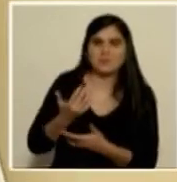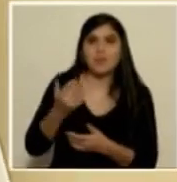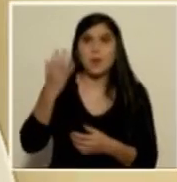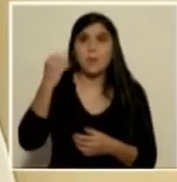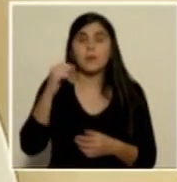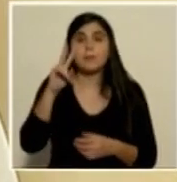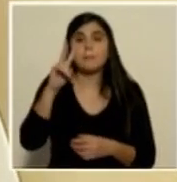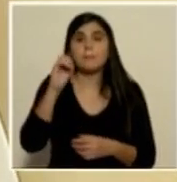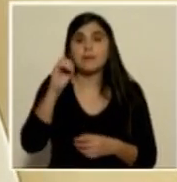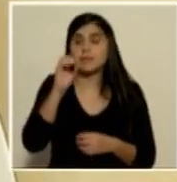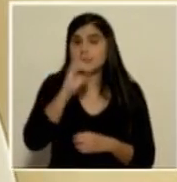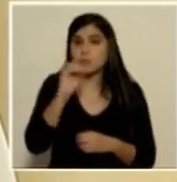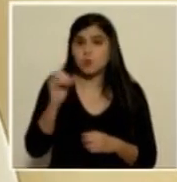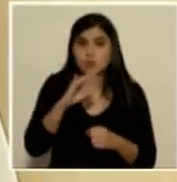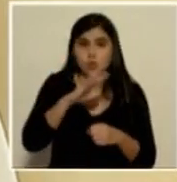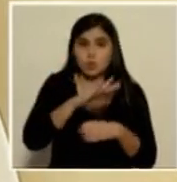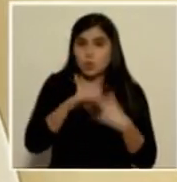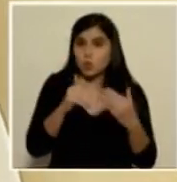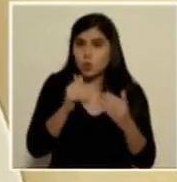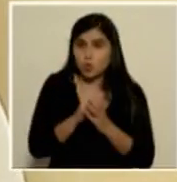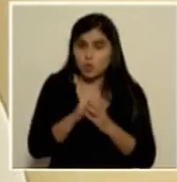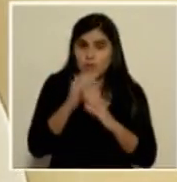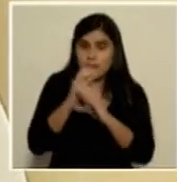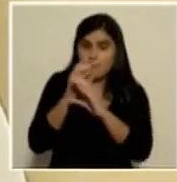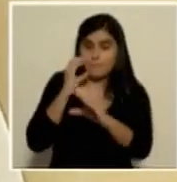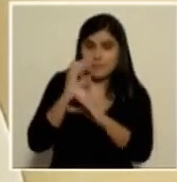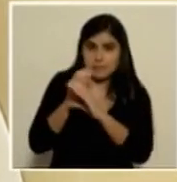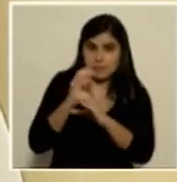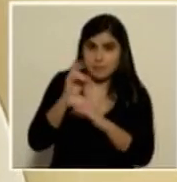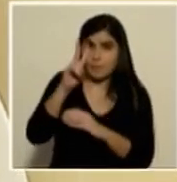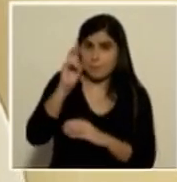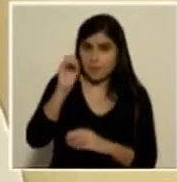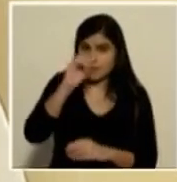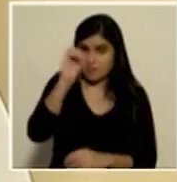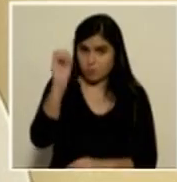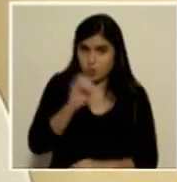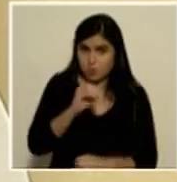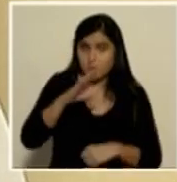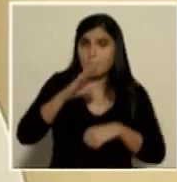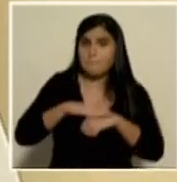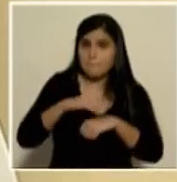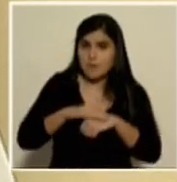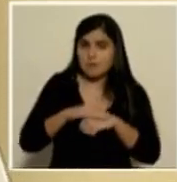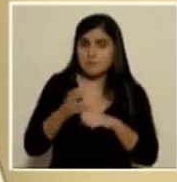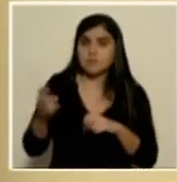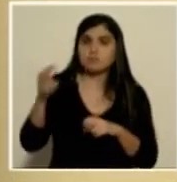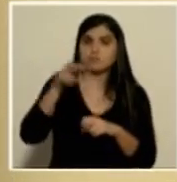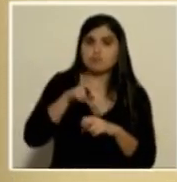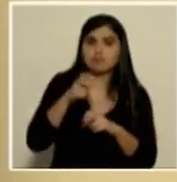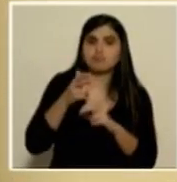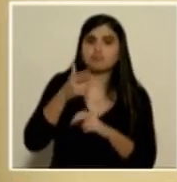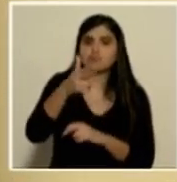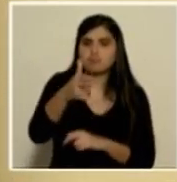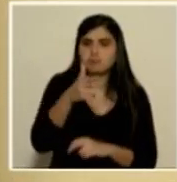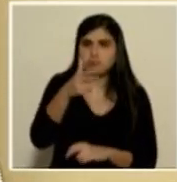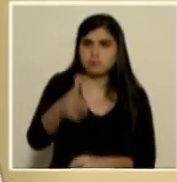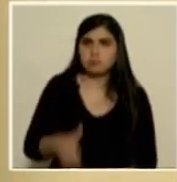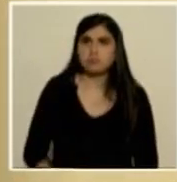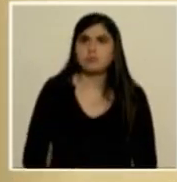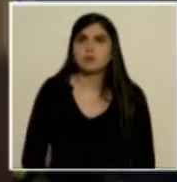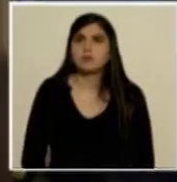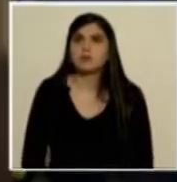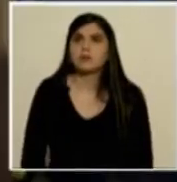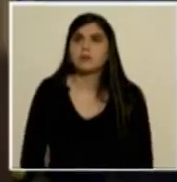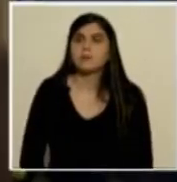servicio de los autobuses en los cuales estaría autorizando para poder circular. Aprovechando nada más, doña Pilar,